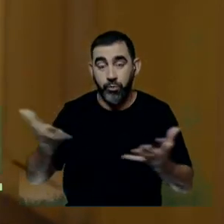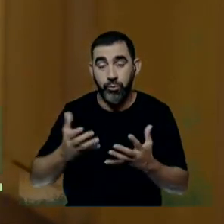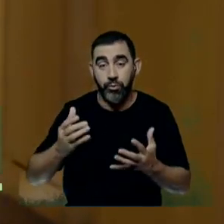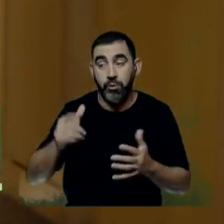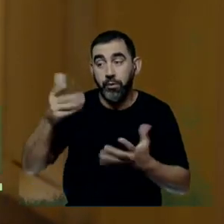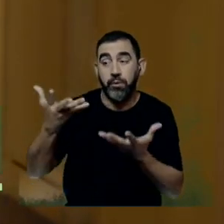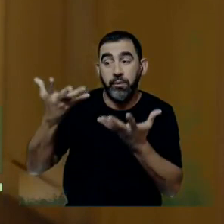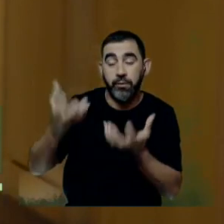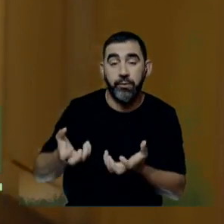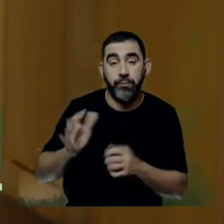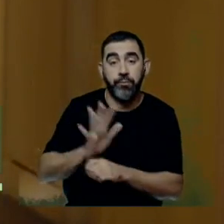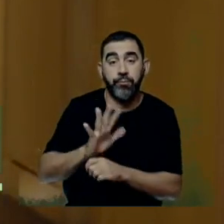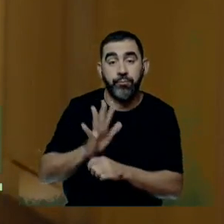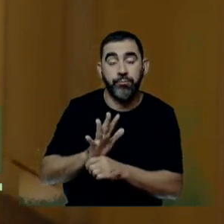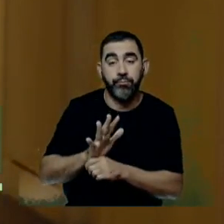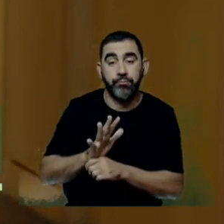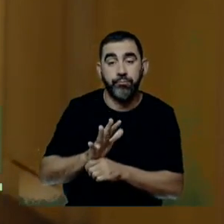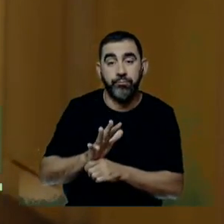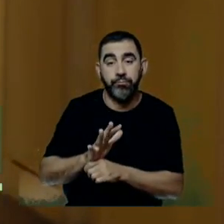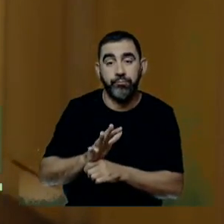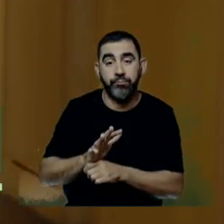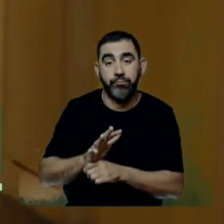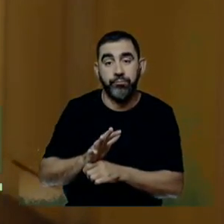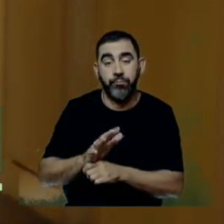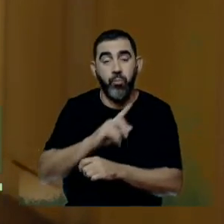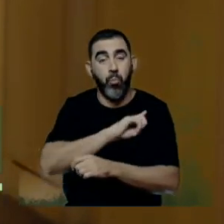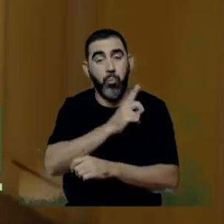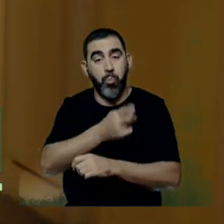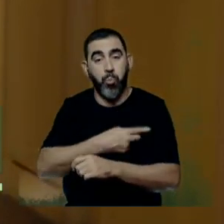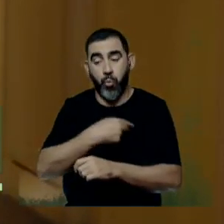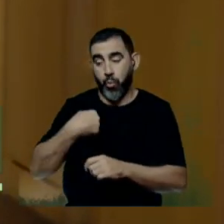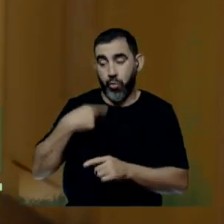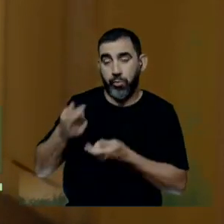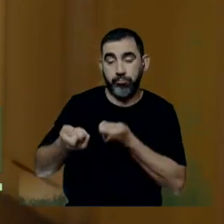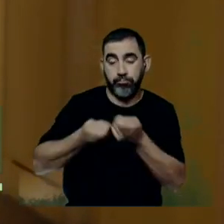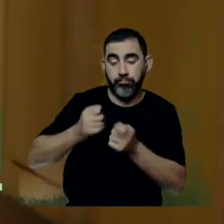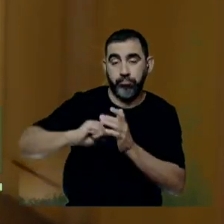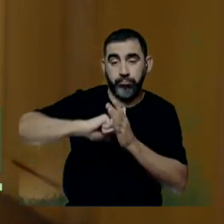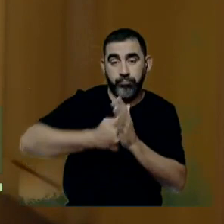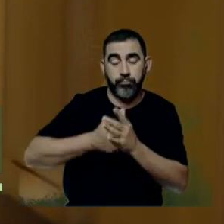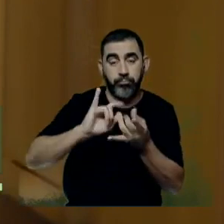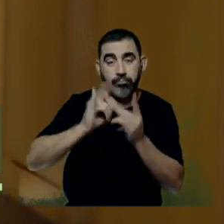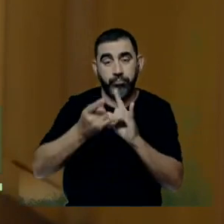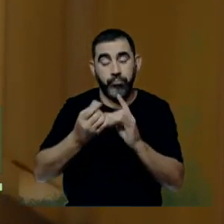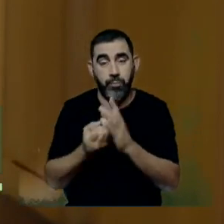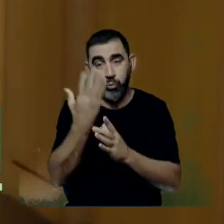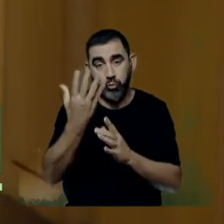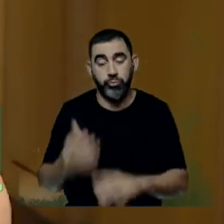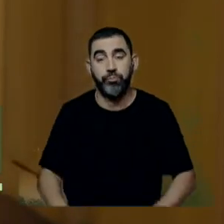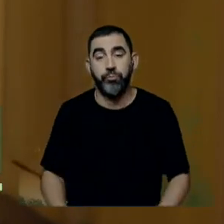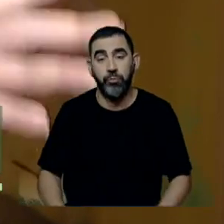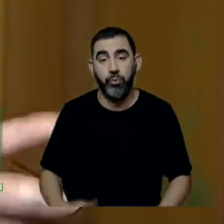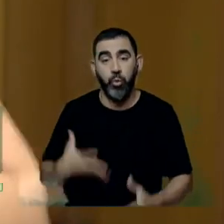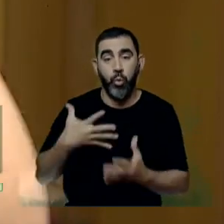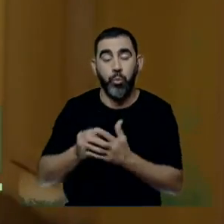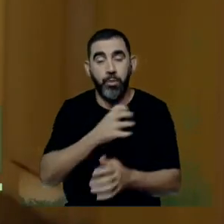quiso de alguna forma hacerse de un poder para poder utilizar las cuentas del propio Parlamento del Mercosur, comprar